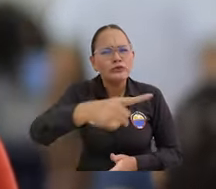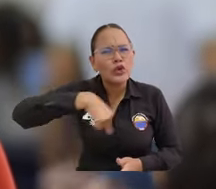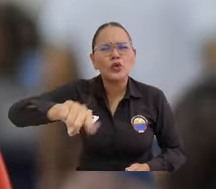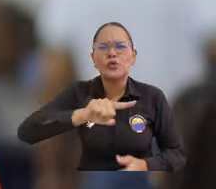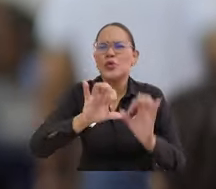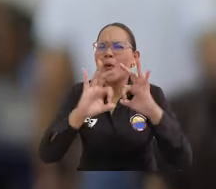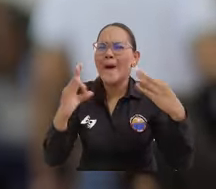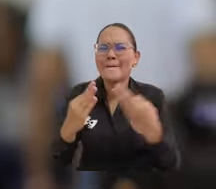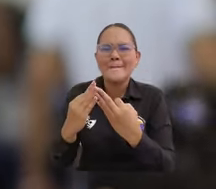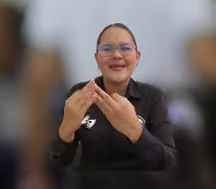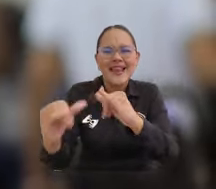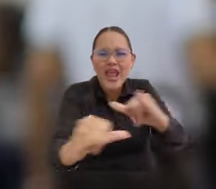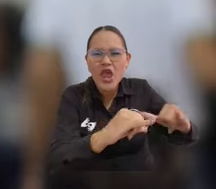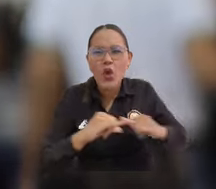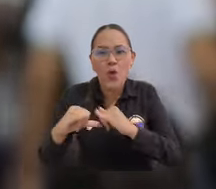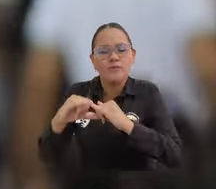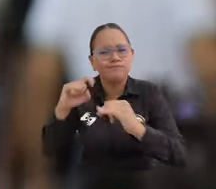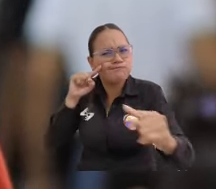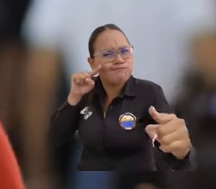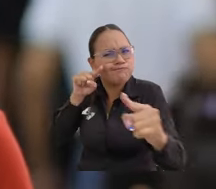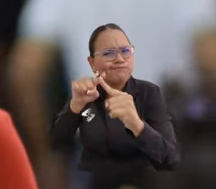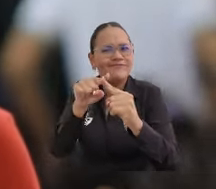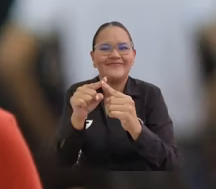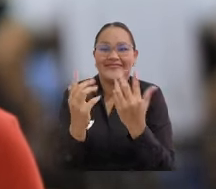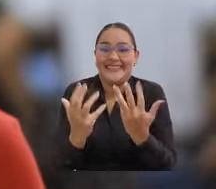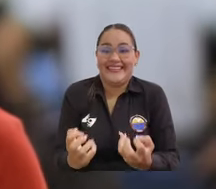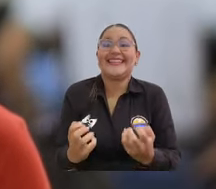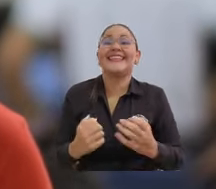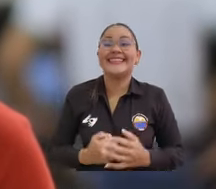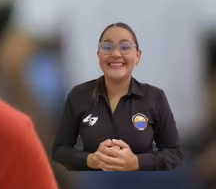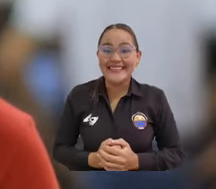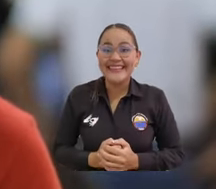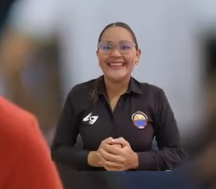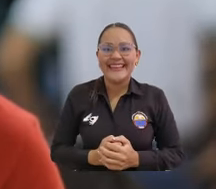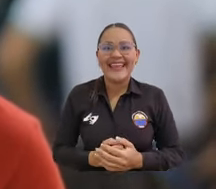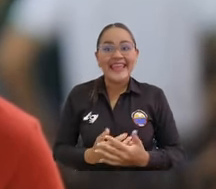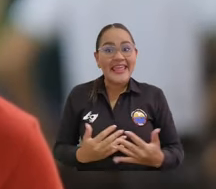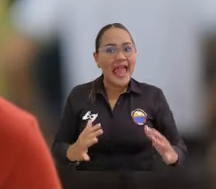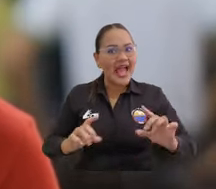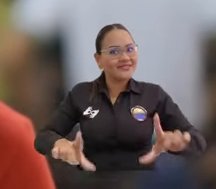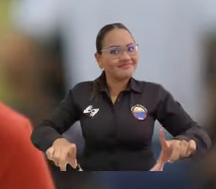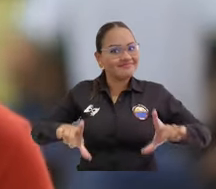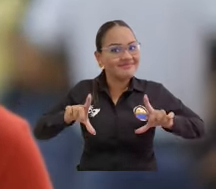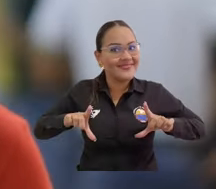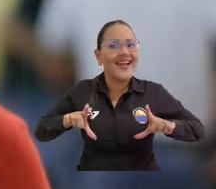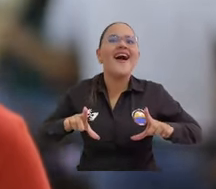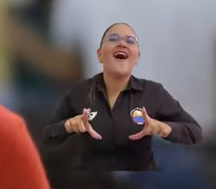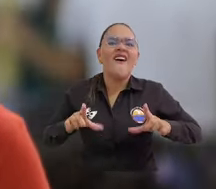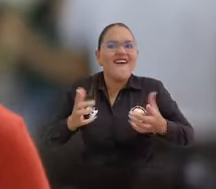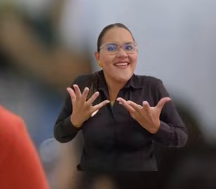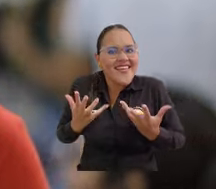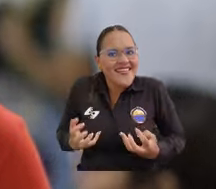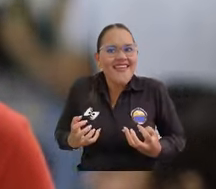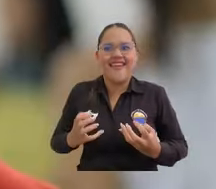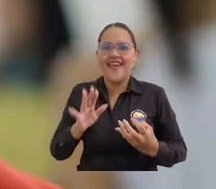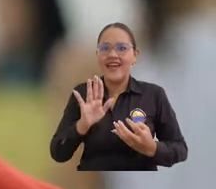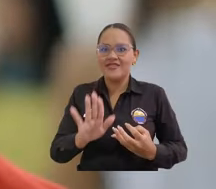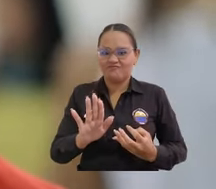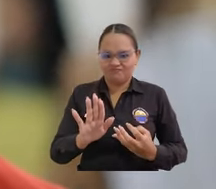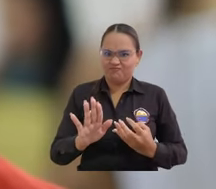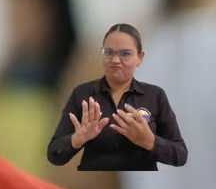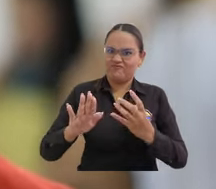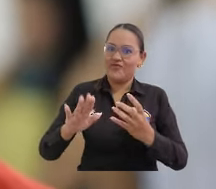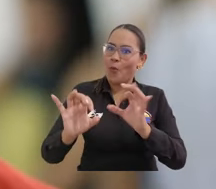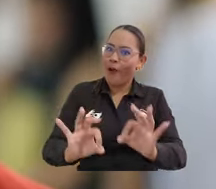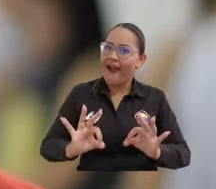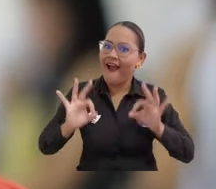estamos buscando los mismos objetivos y todos queremos lo mismo, al final, que es que salir egresado de una universidad de esta calidad,